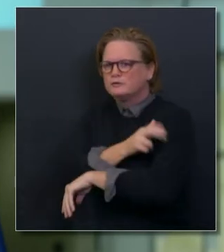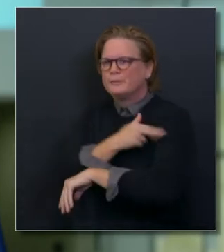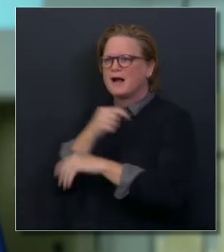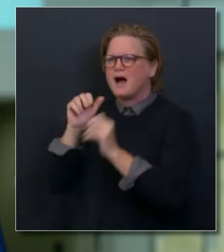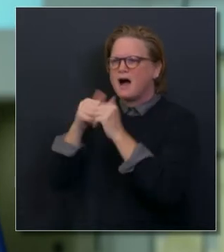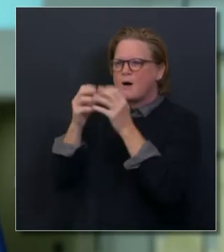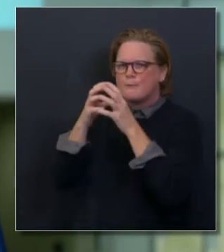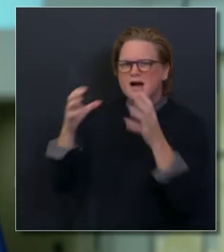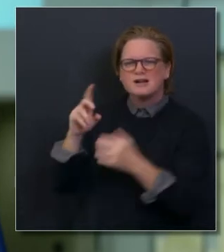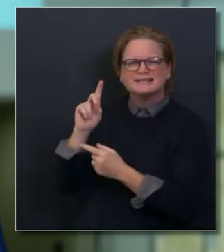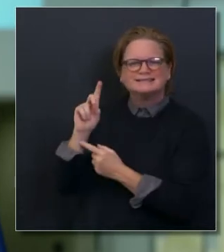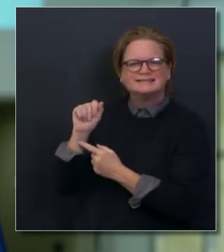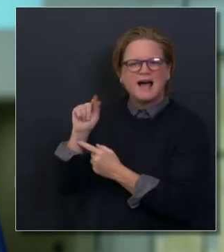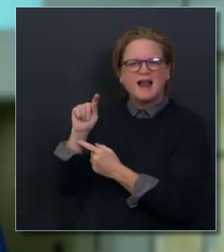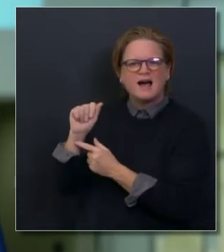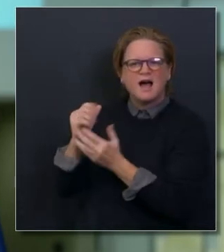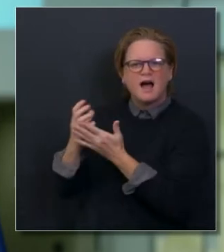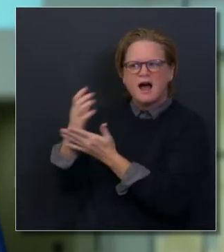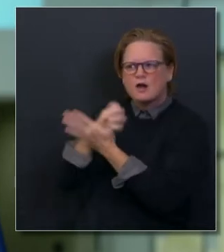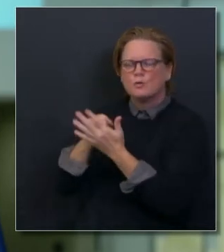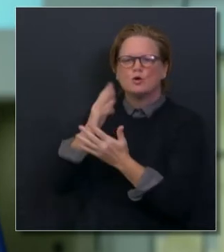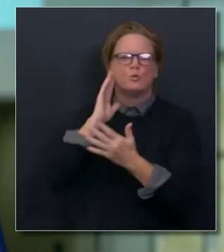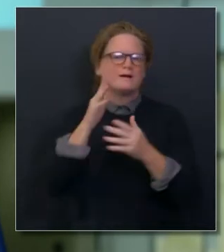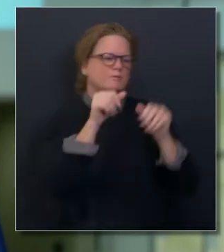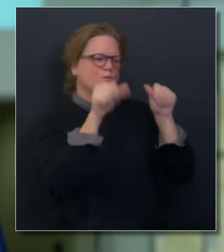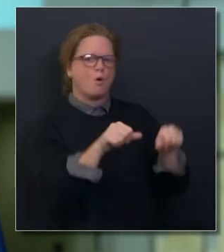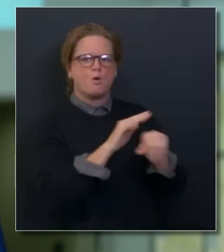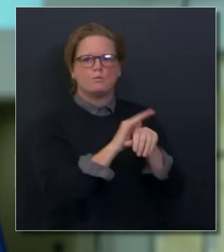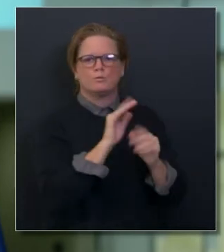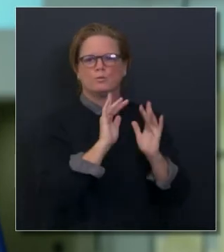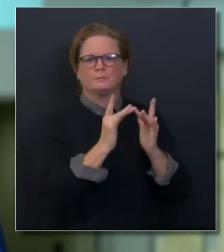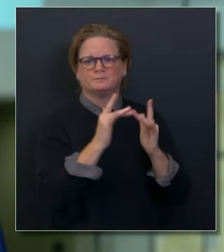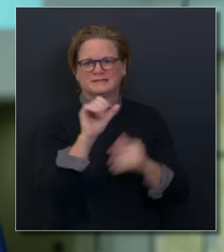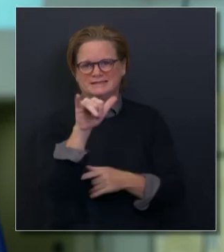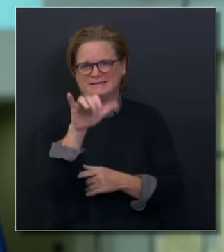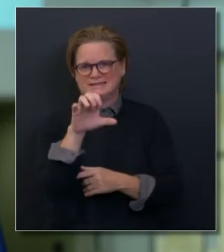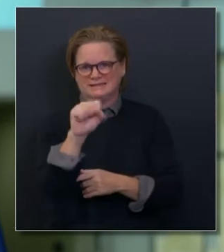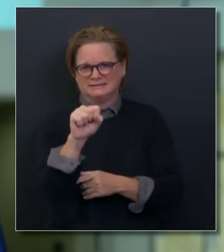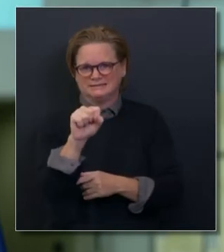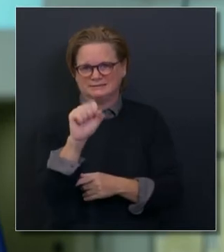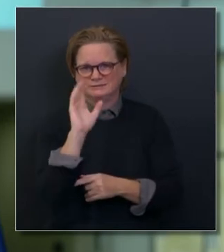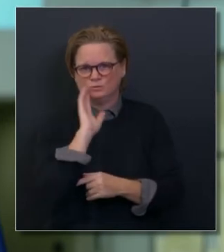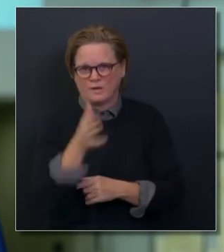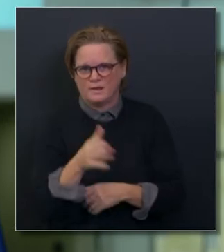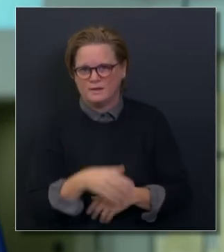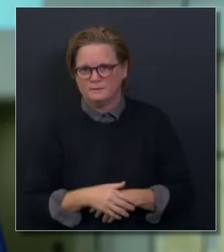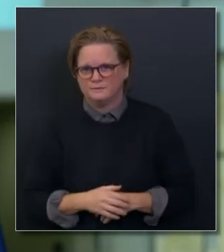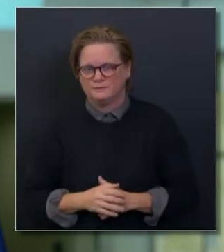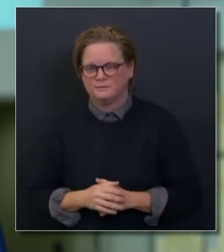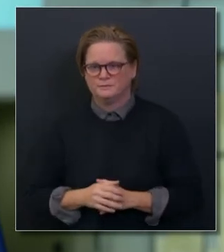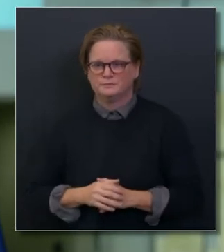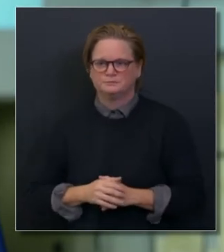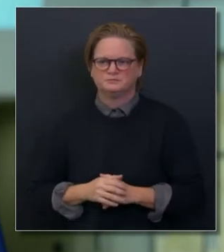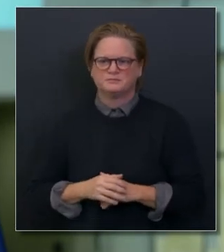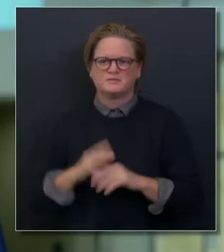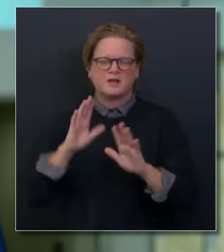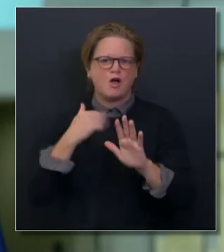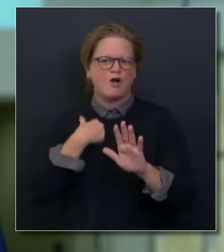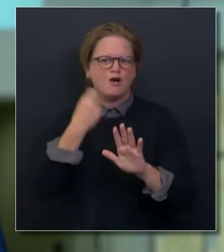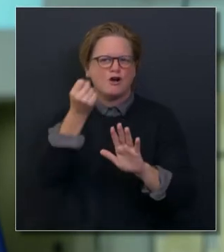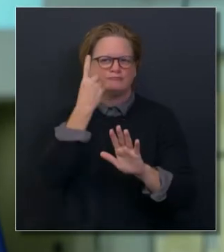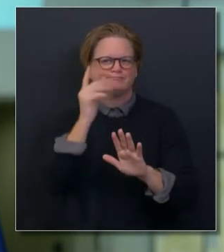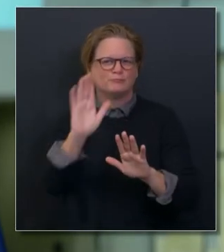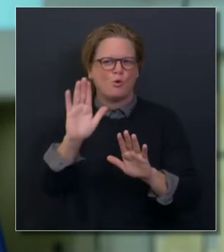página de COVID. En cuanto a trabajar para cerciorarnos que la prioridad se siga, es una pregunta importante